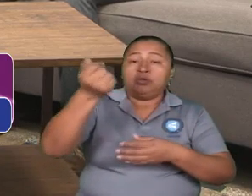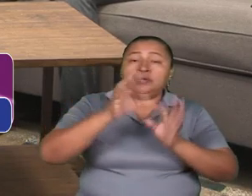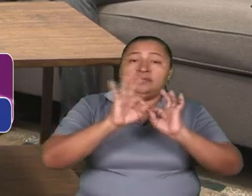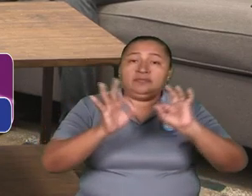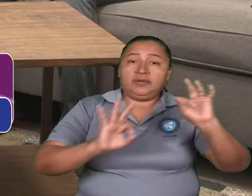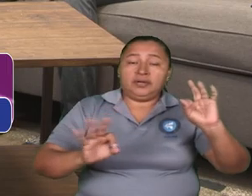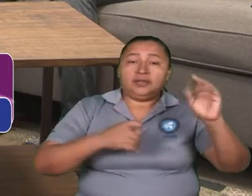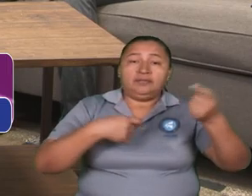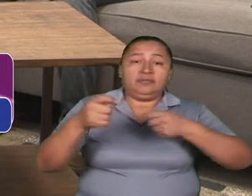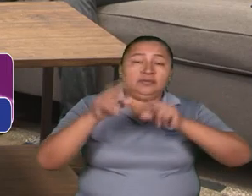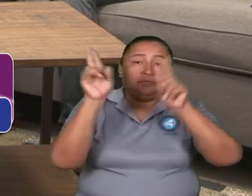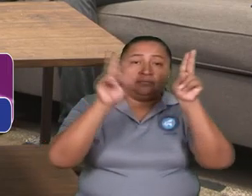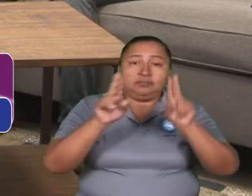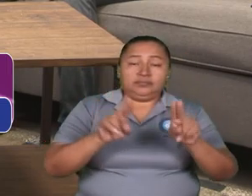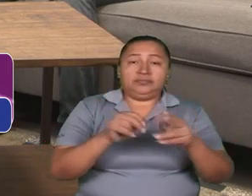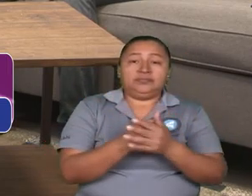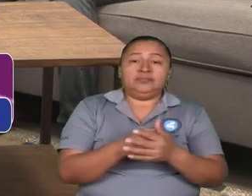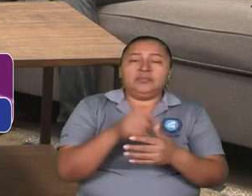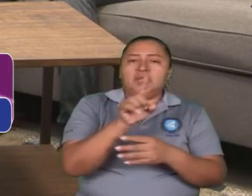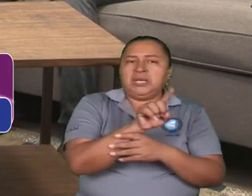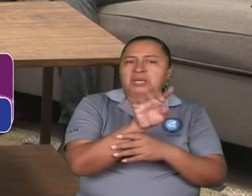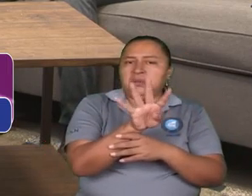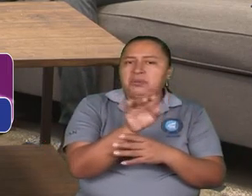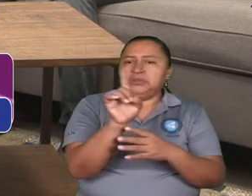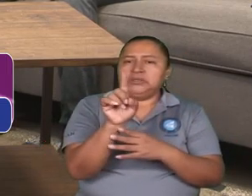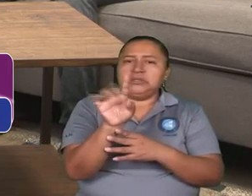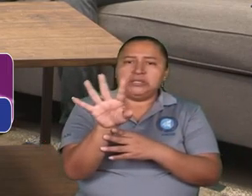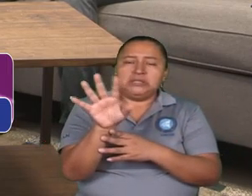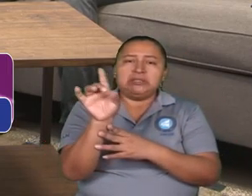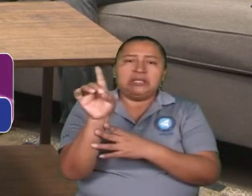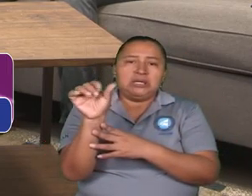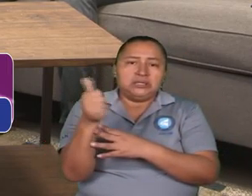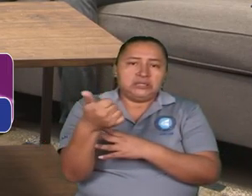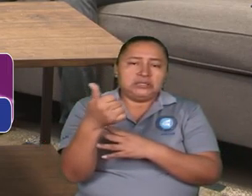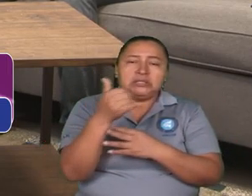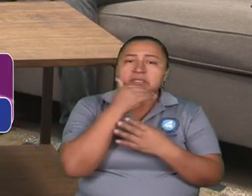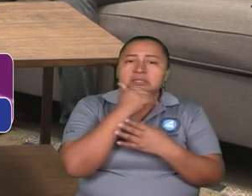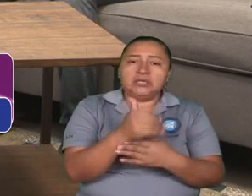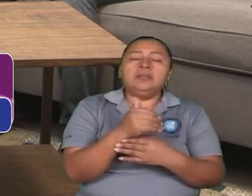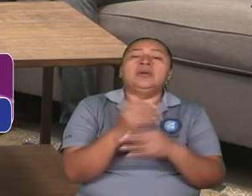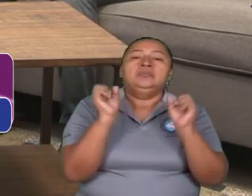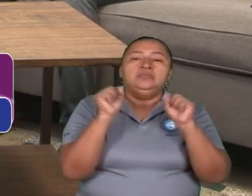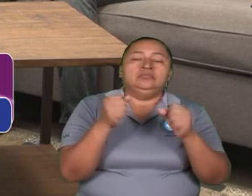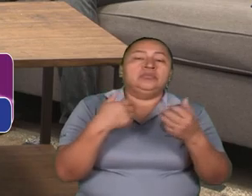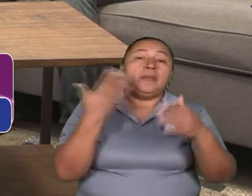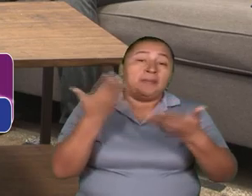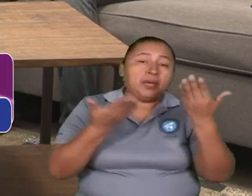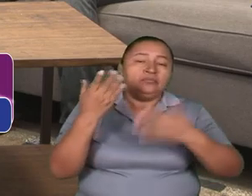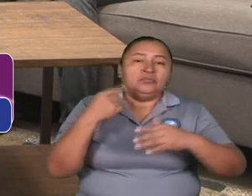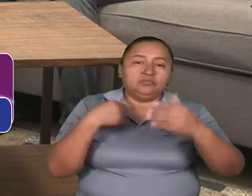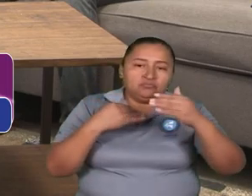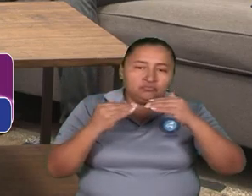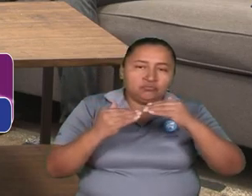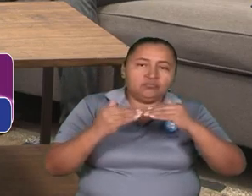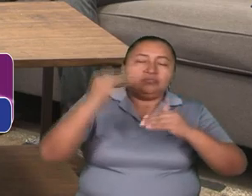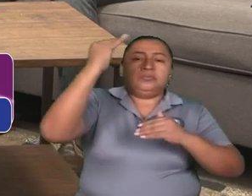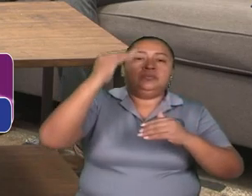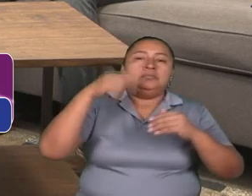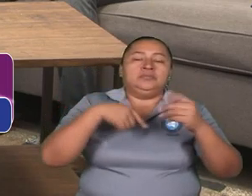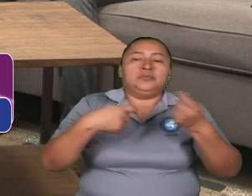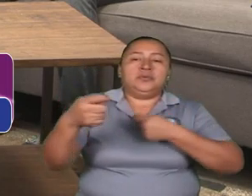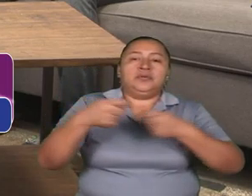días. ¿Ya? Y hoy en dos días. Hoy en dos días sobrepasamos. ¿Ya? ¿Ya? Significa